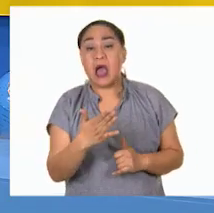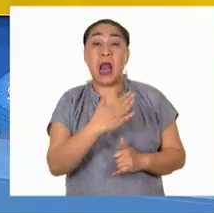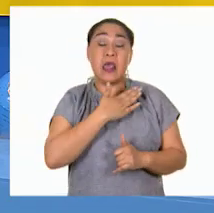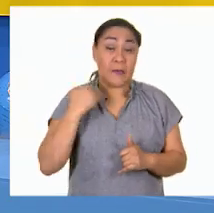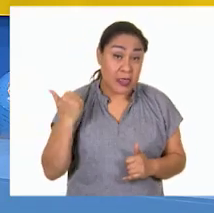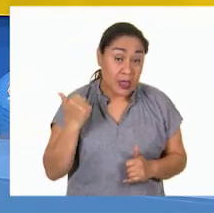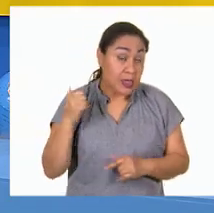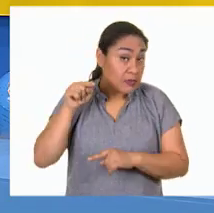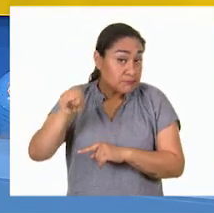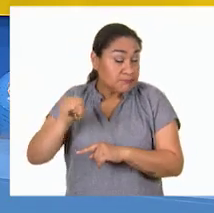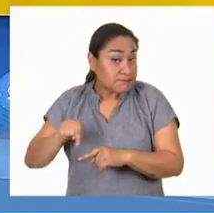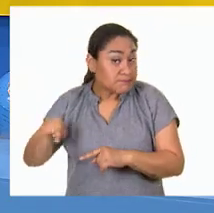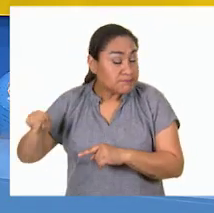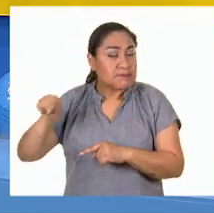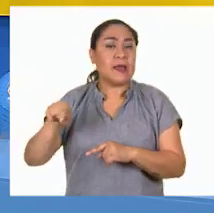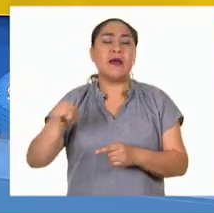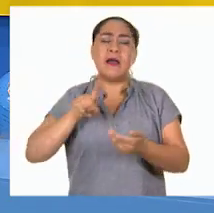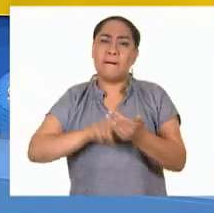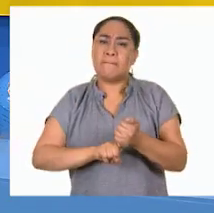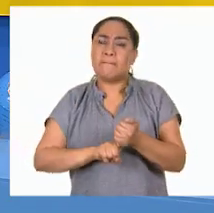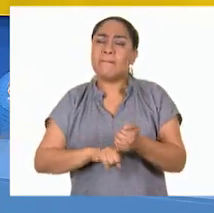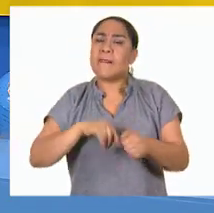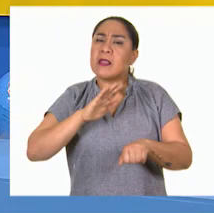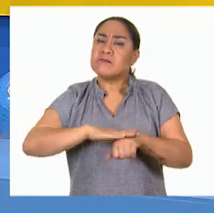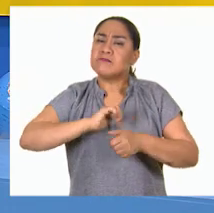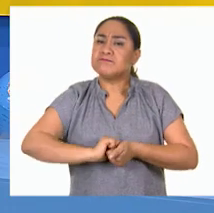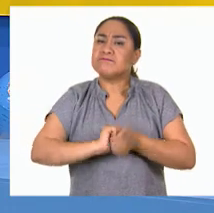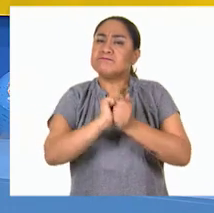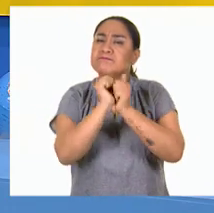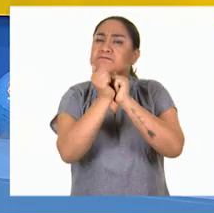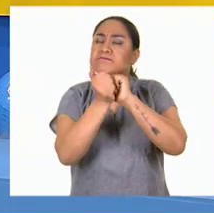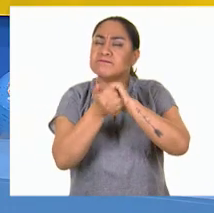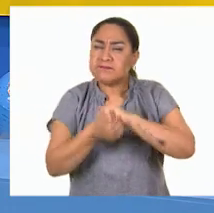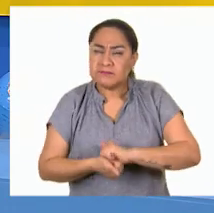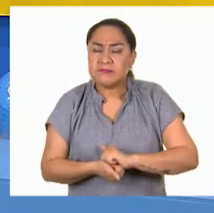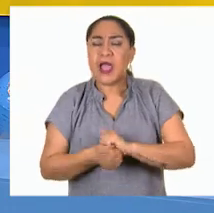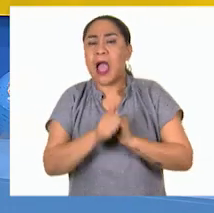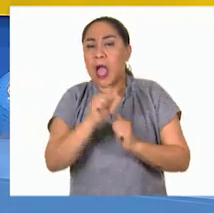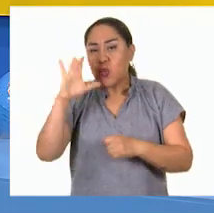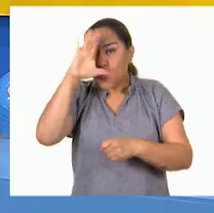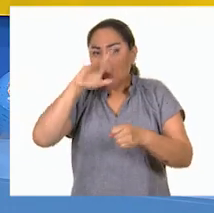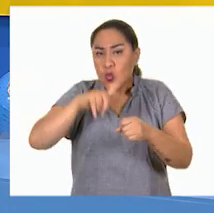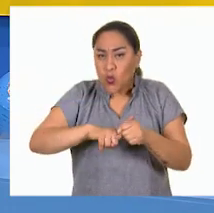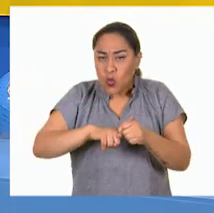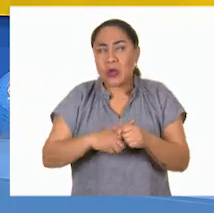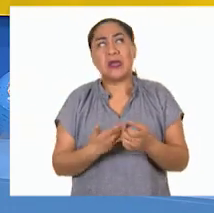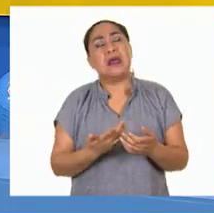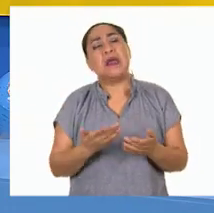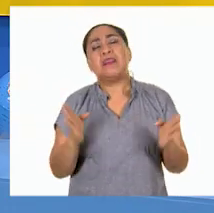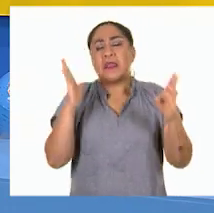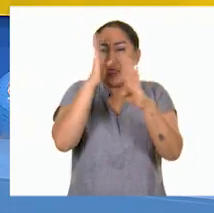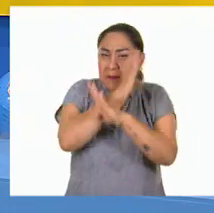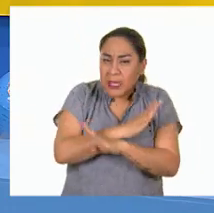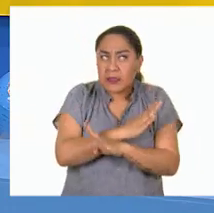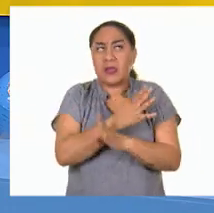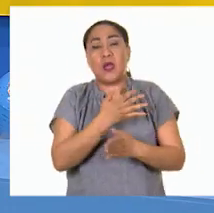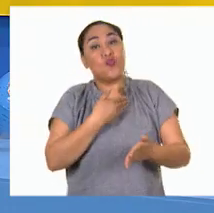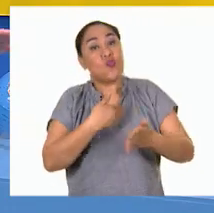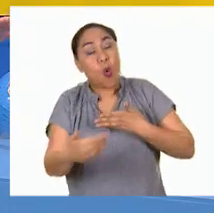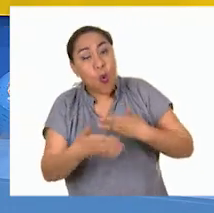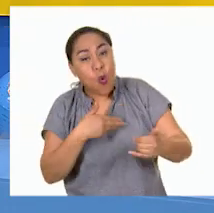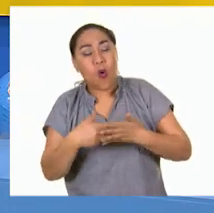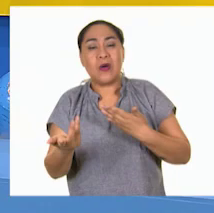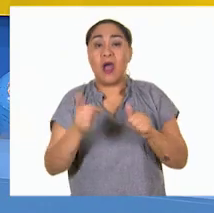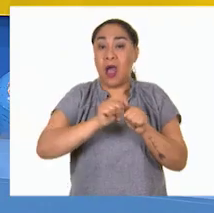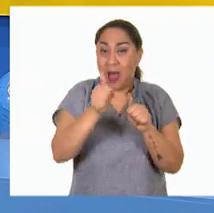Alemania empezó a estar cada vez más presente en todos los ámbitos de la cultura, como el entretenimiento, la moda y